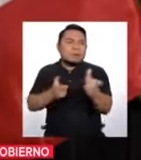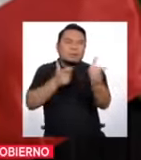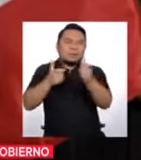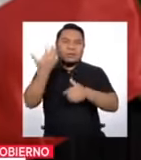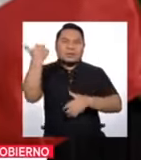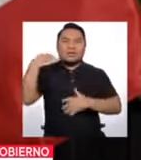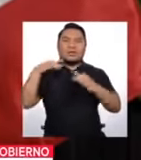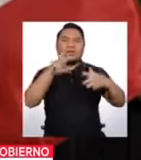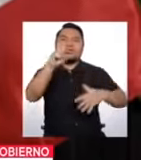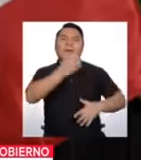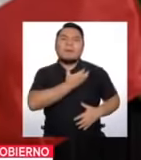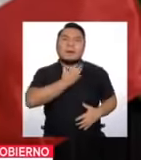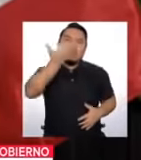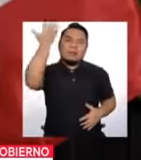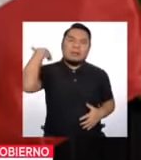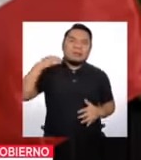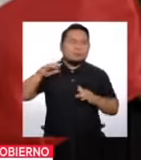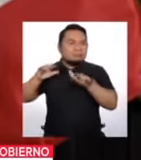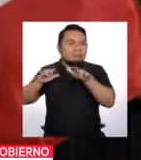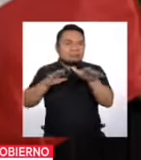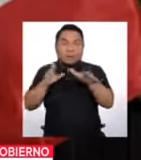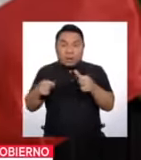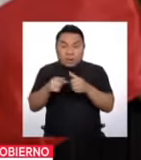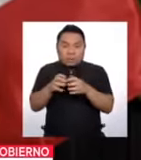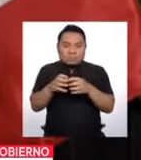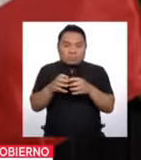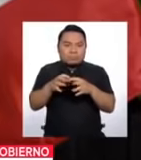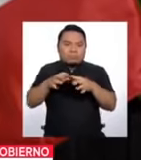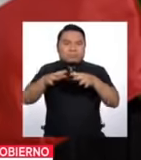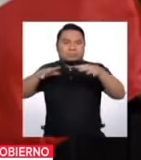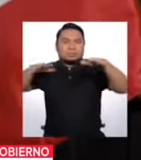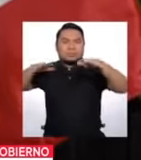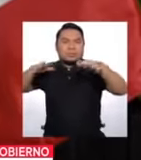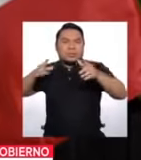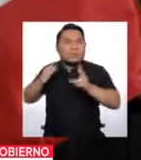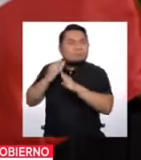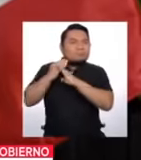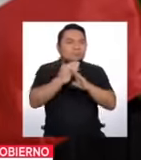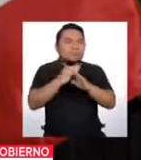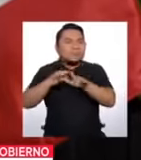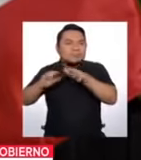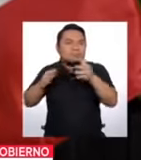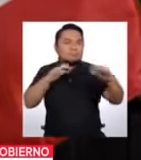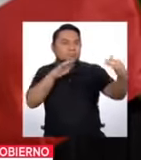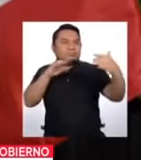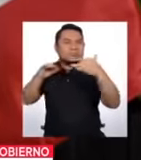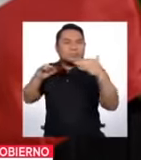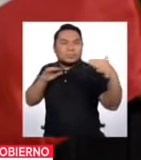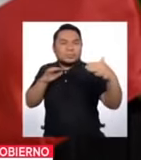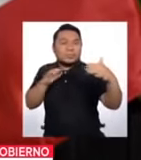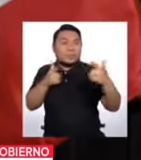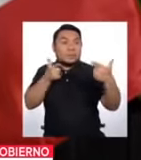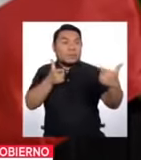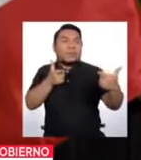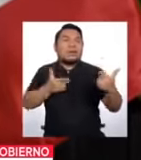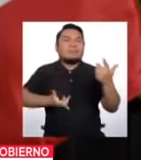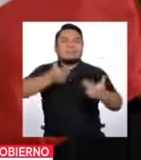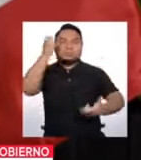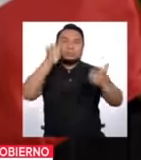unidad es la que permitió resistir y tener los resultados que finalmente